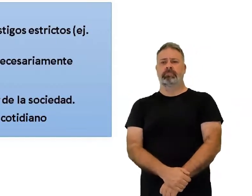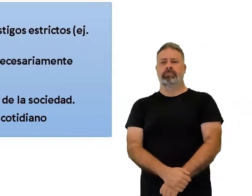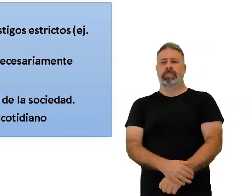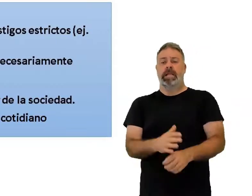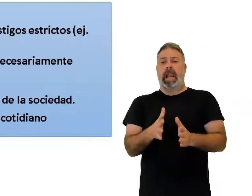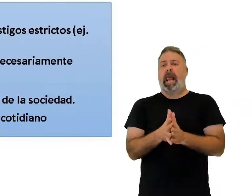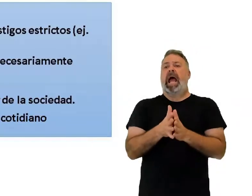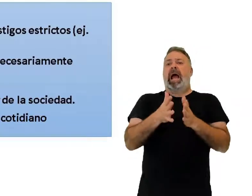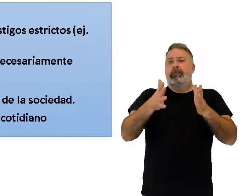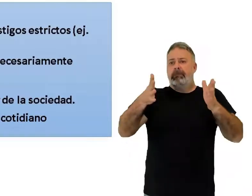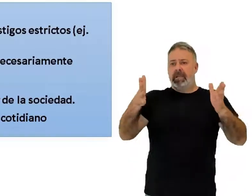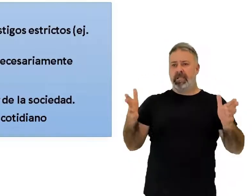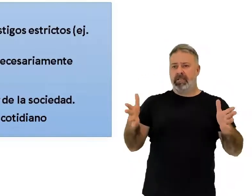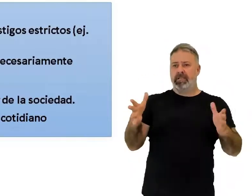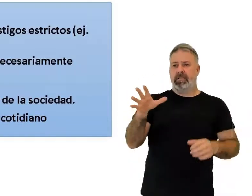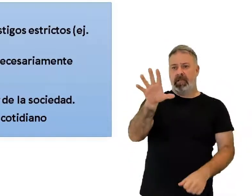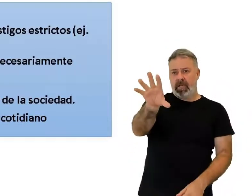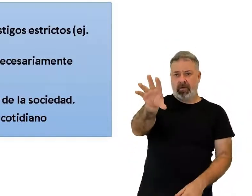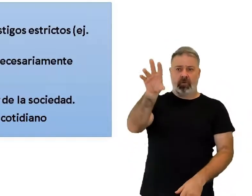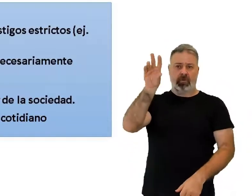ampliamente entendida